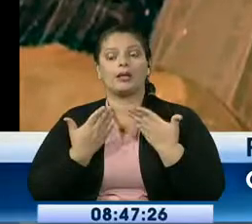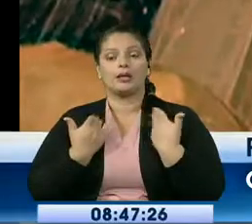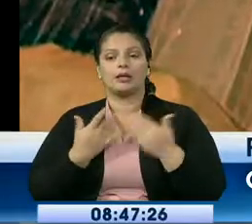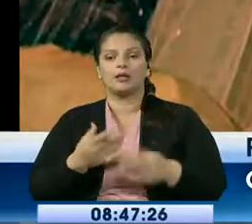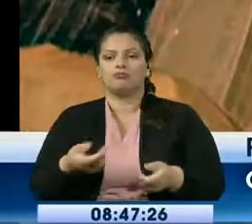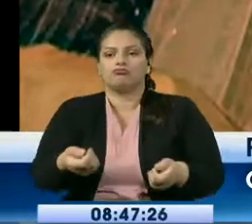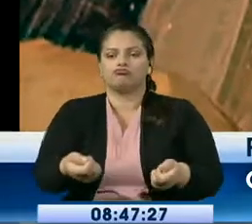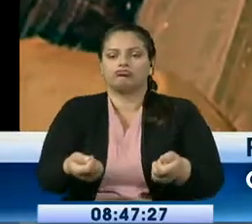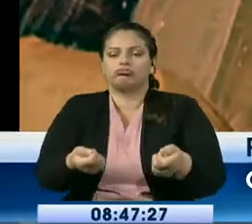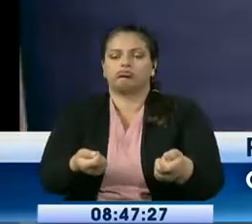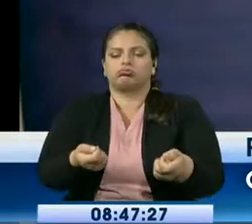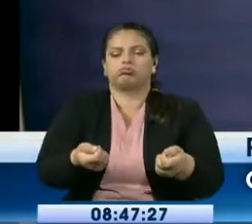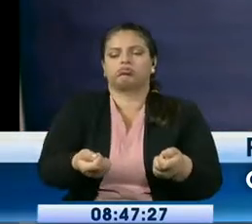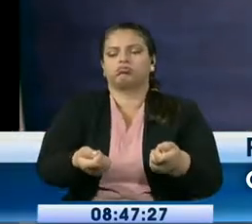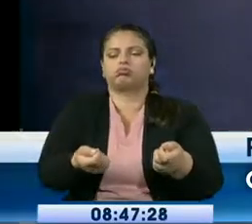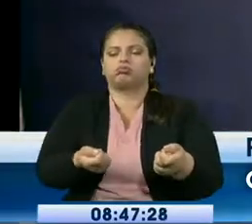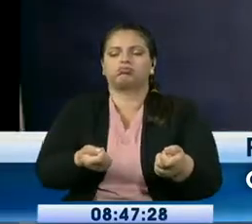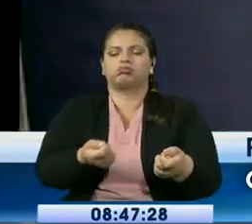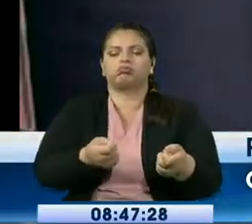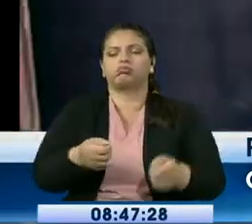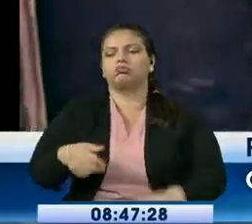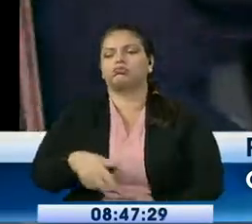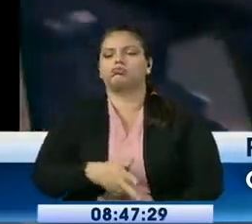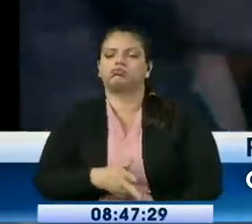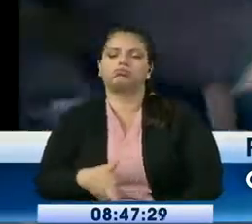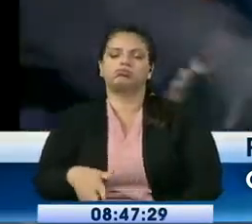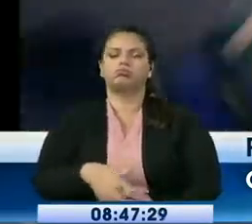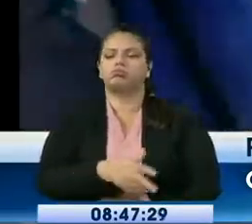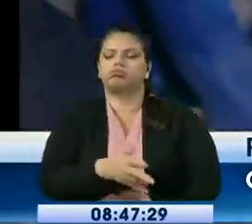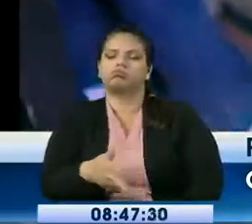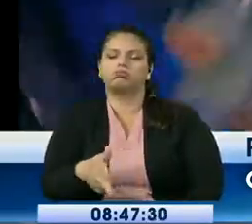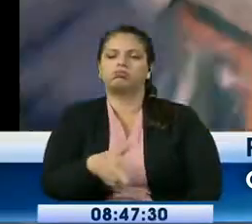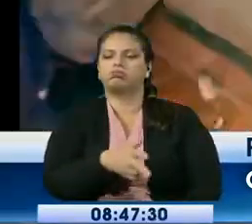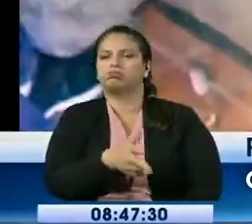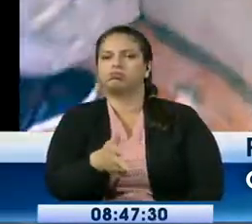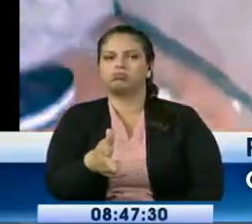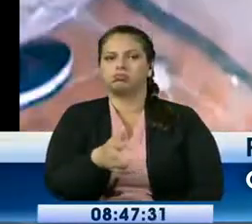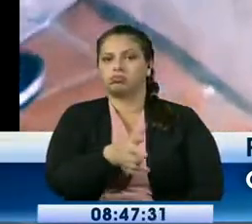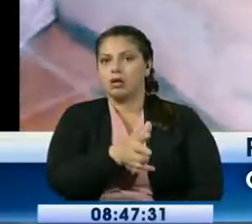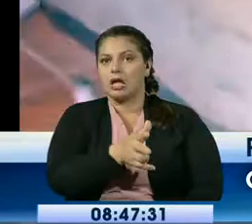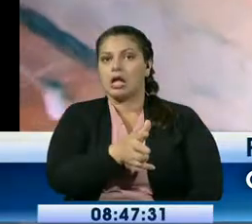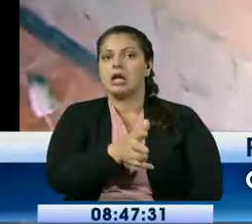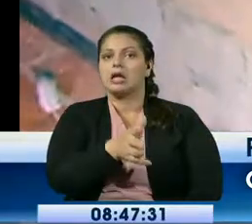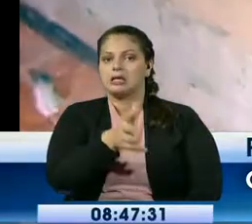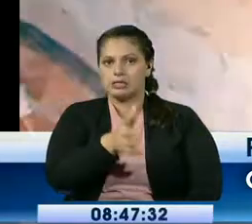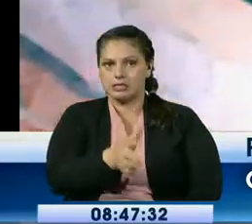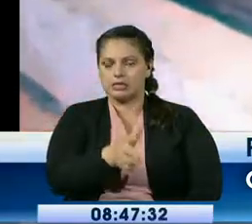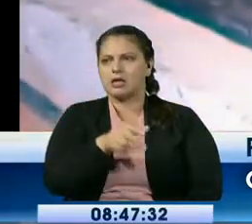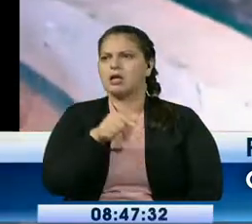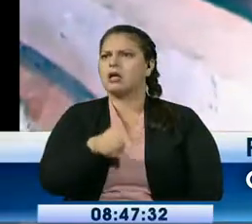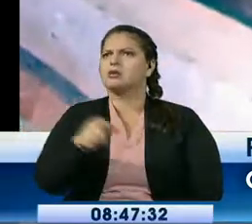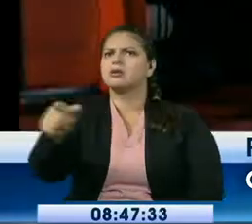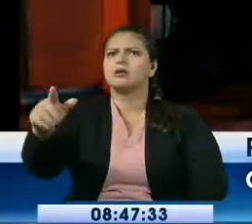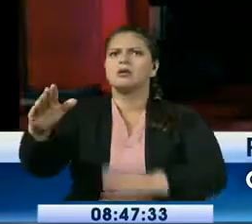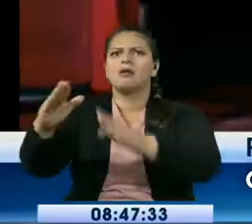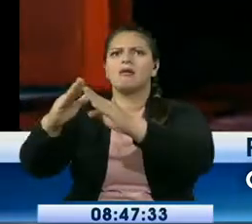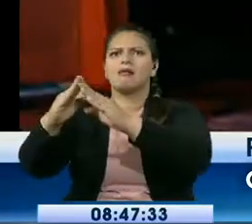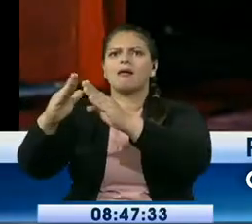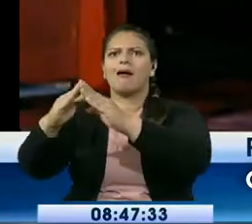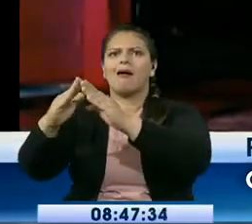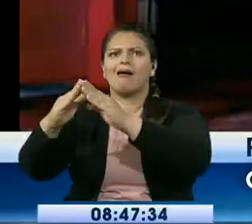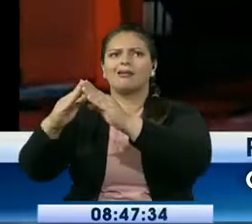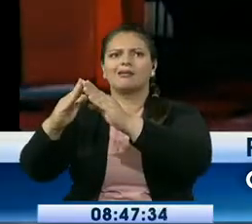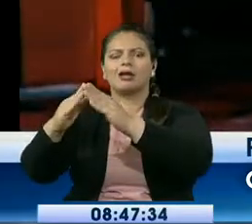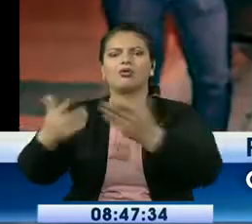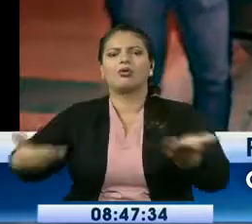droga. Paquetes de marihuana camuflados en todas partes se hallaron aquí. Paralelo a este allanamiento realizado en Carchi Francisco